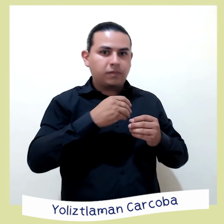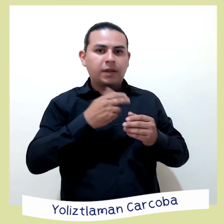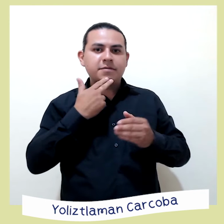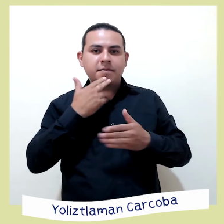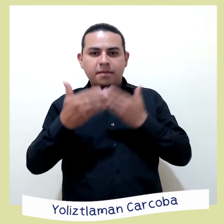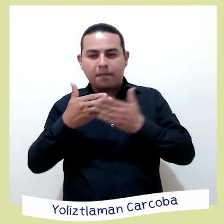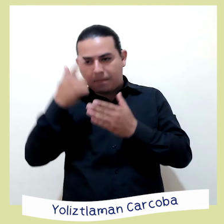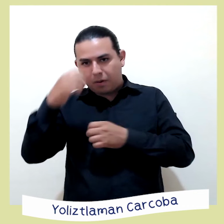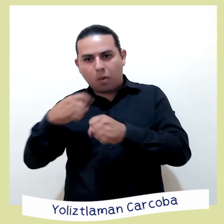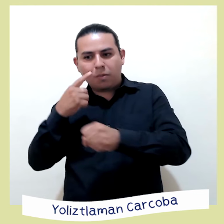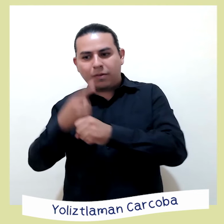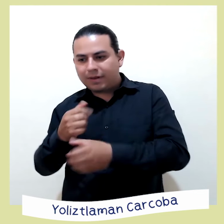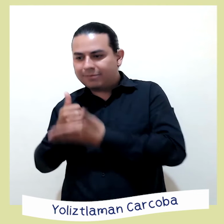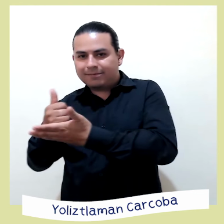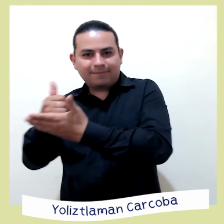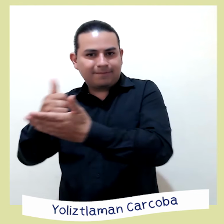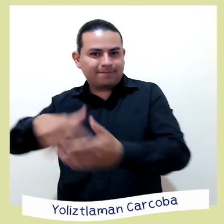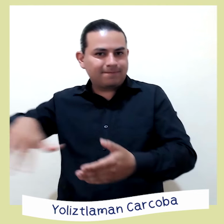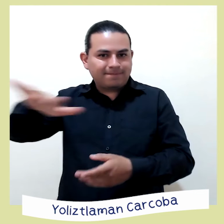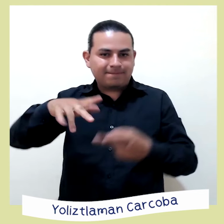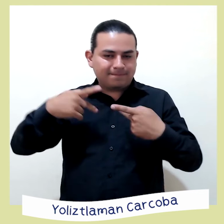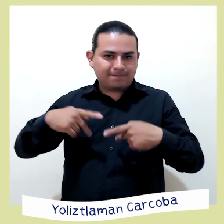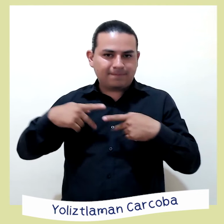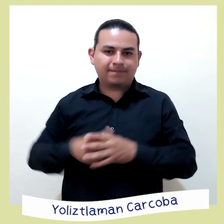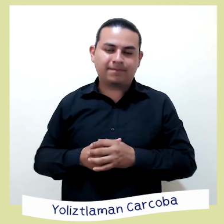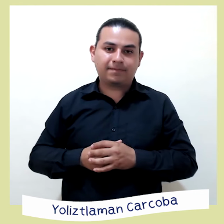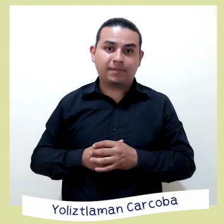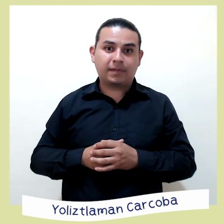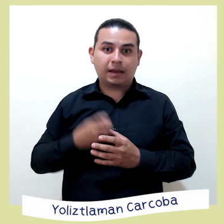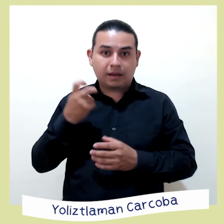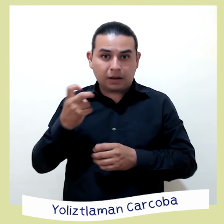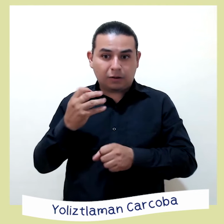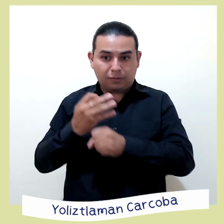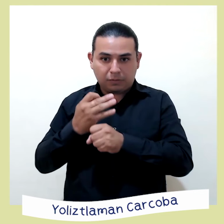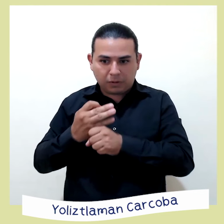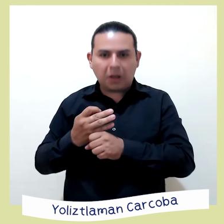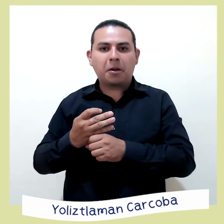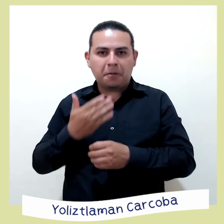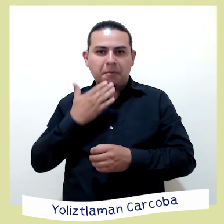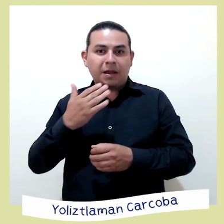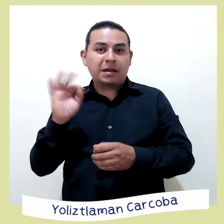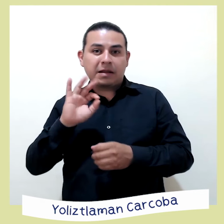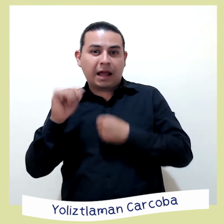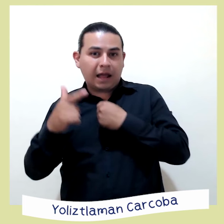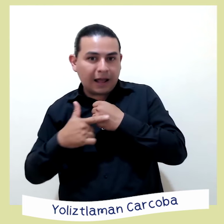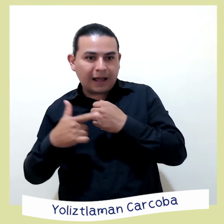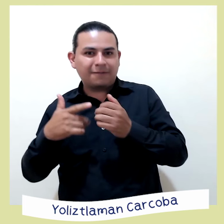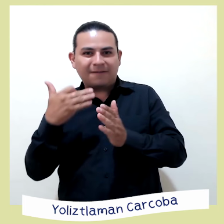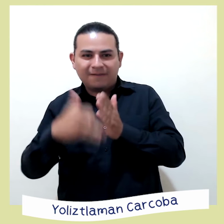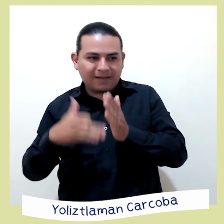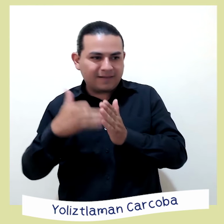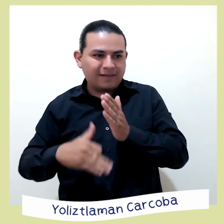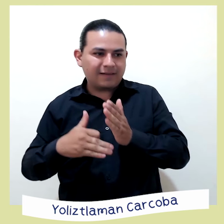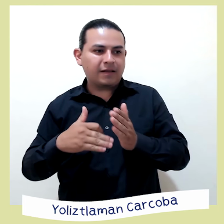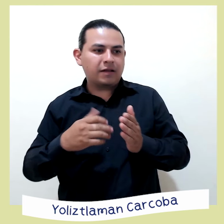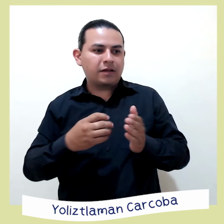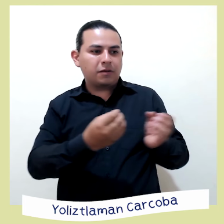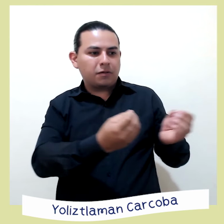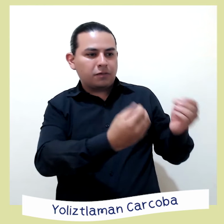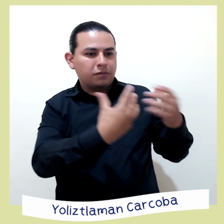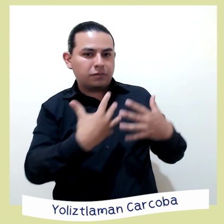Iris nos da, en este momento que va a estar Tania Libertad en el Teatro Iris, nos regalan 15